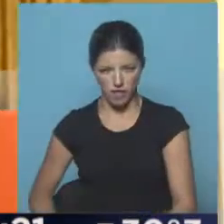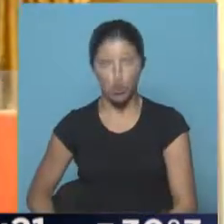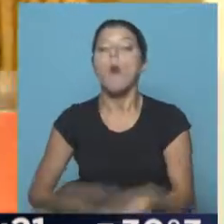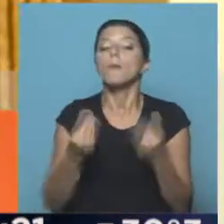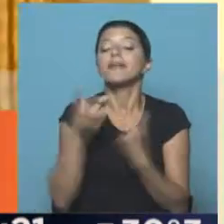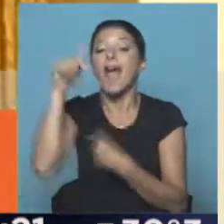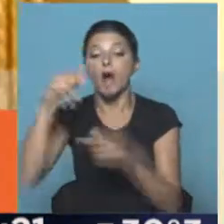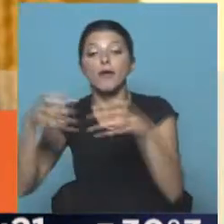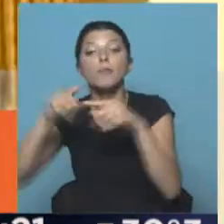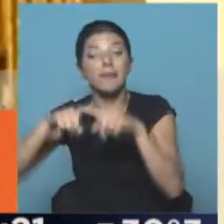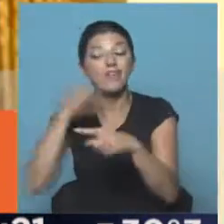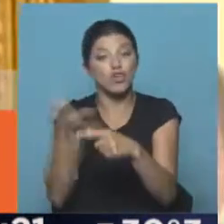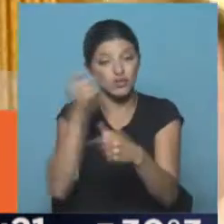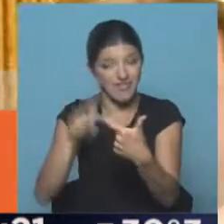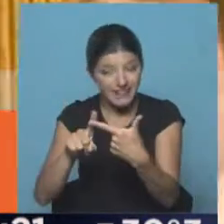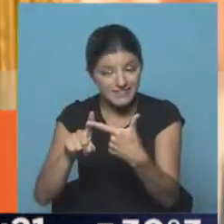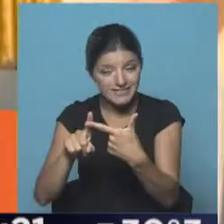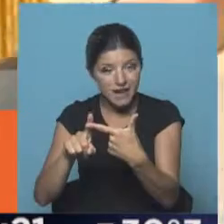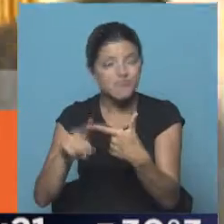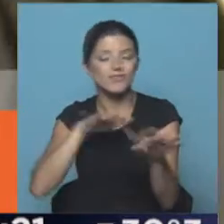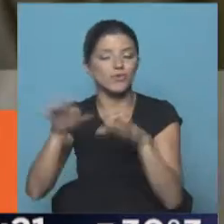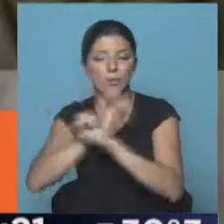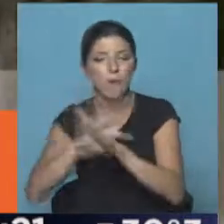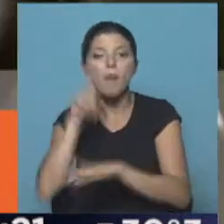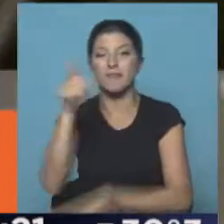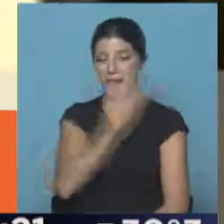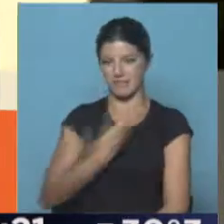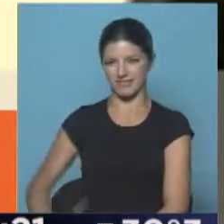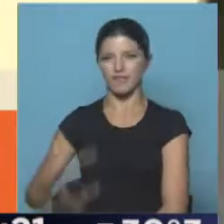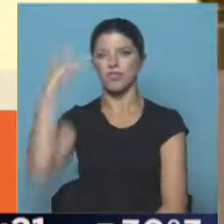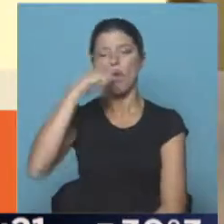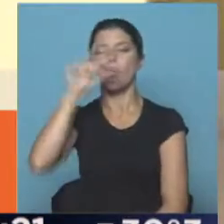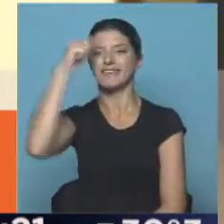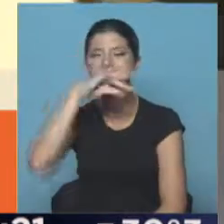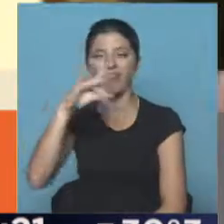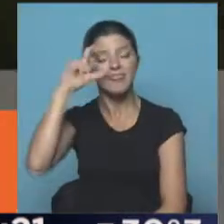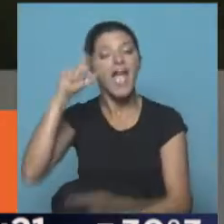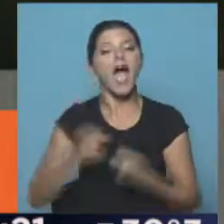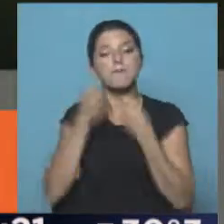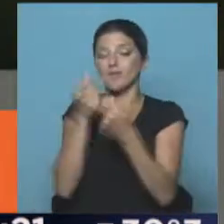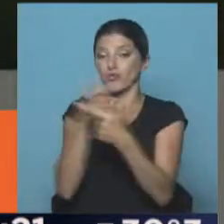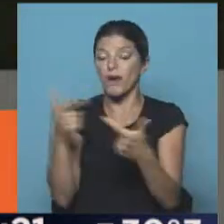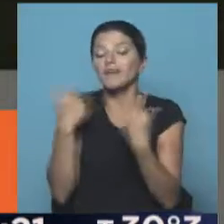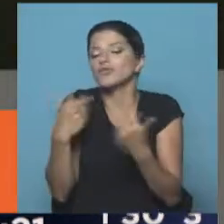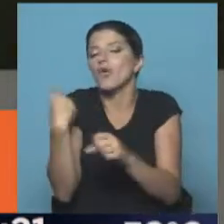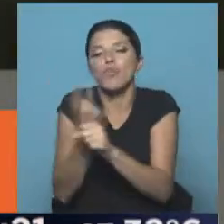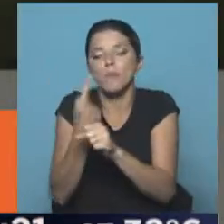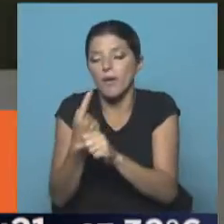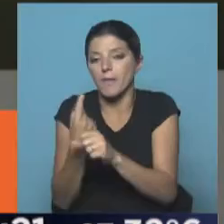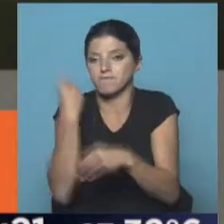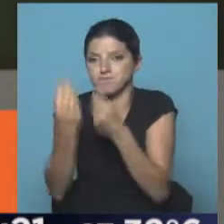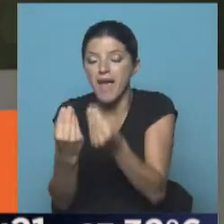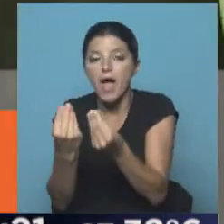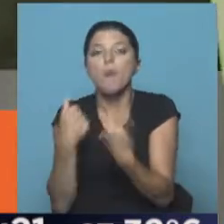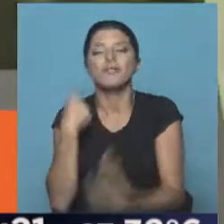atraviesan el Partido Socialista a raíz del impopular gobierno de François Hollande le resta posibilidades y permite suponer que será el